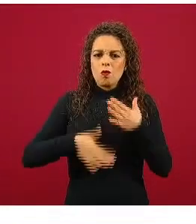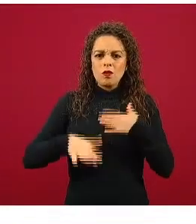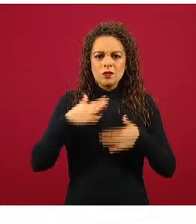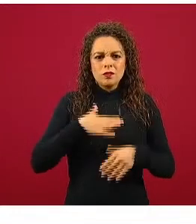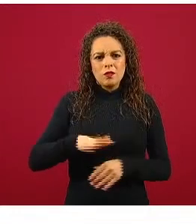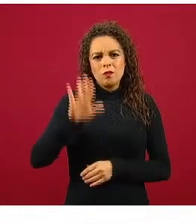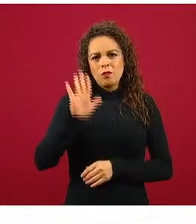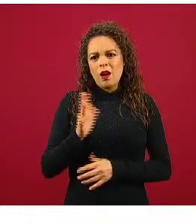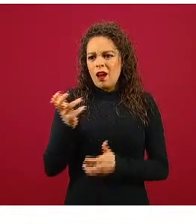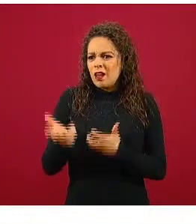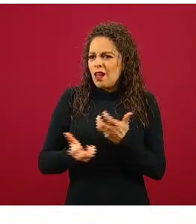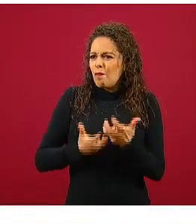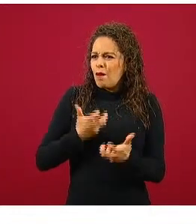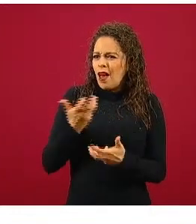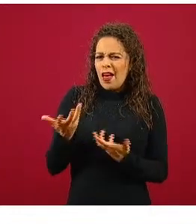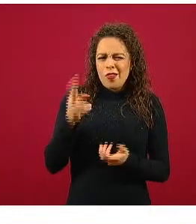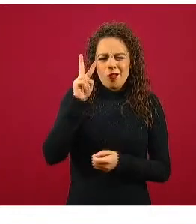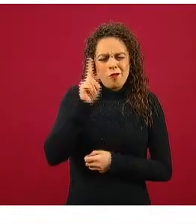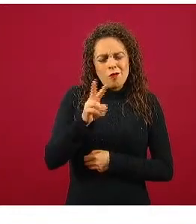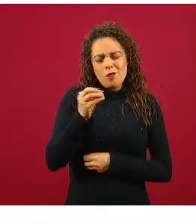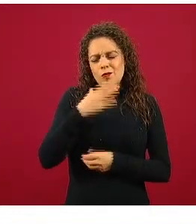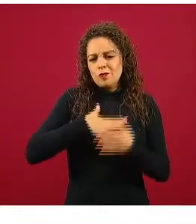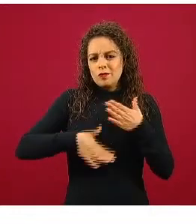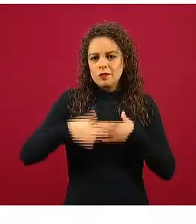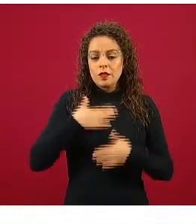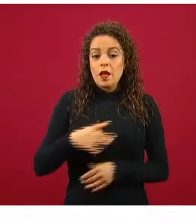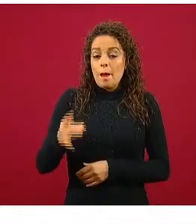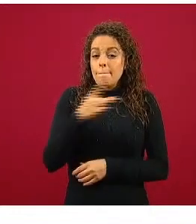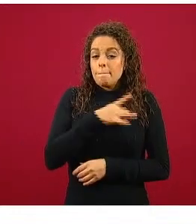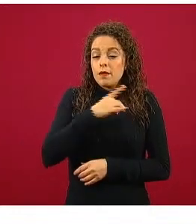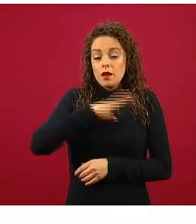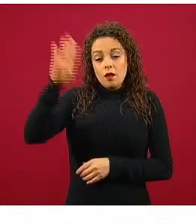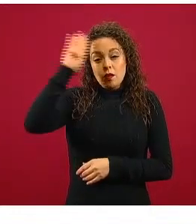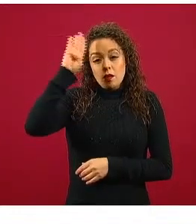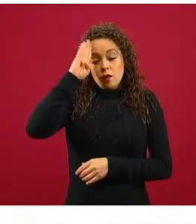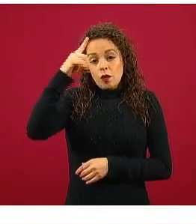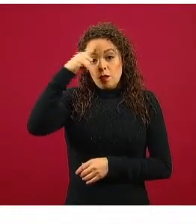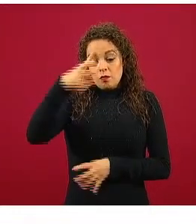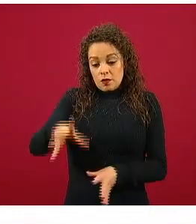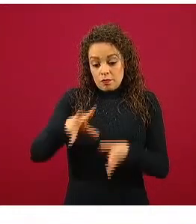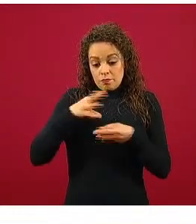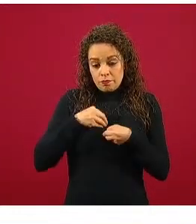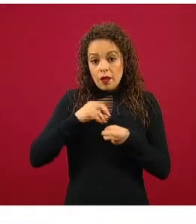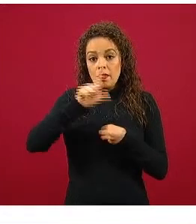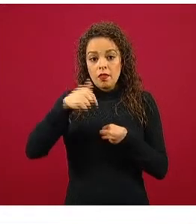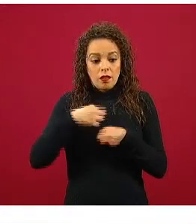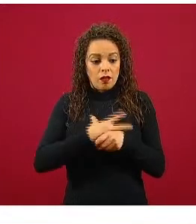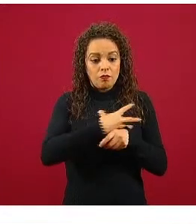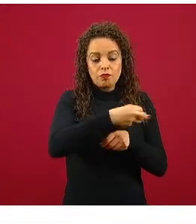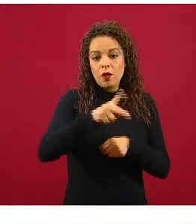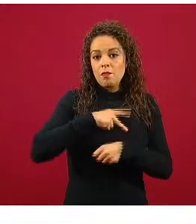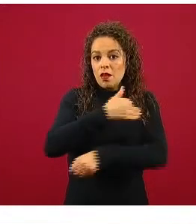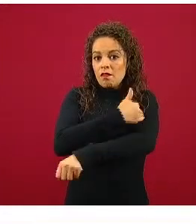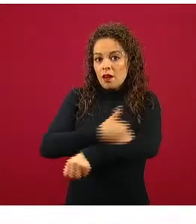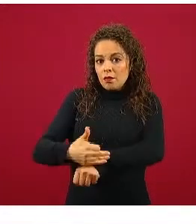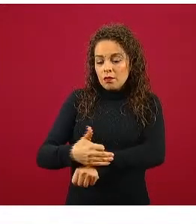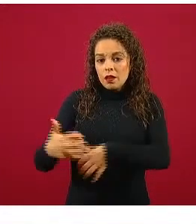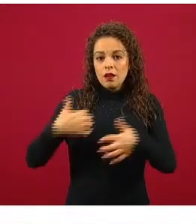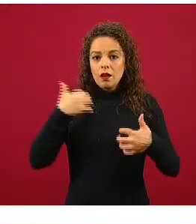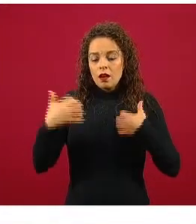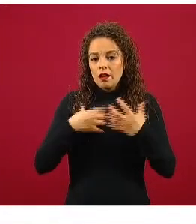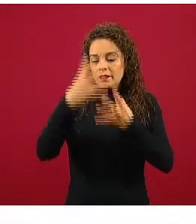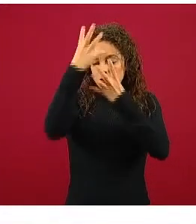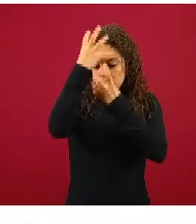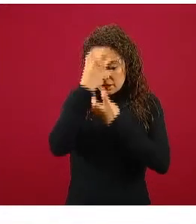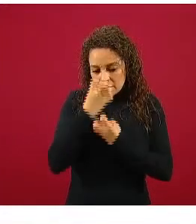o desgastado, el miedo a contagiarse o contagiar a su familia, la ansiedad, la tristeza, la sensación